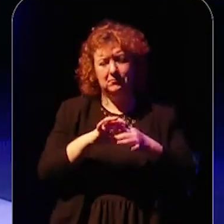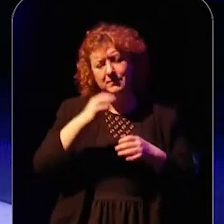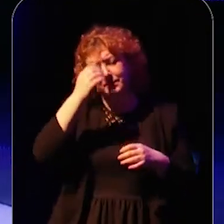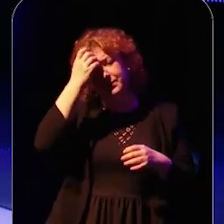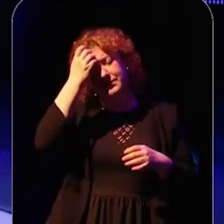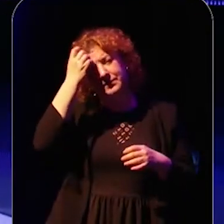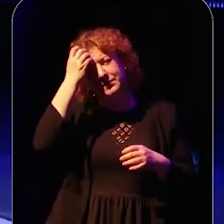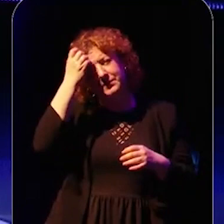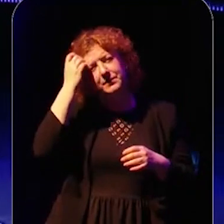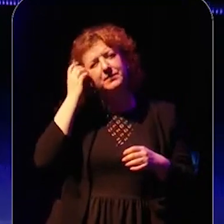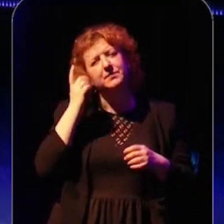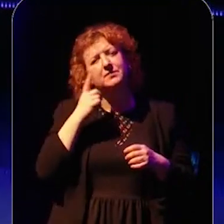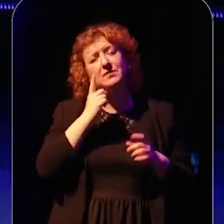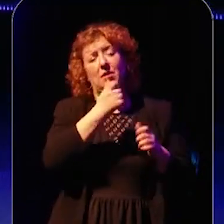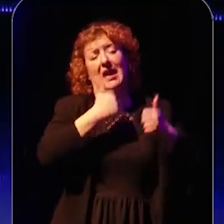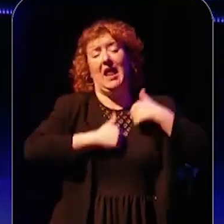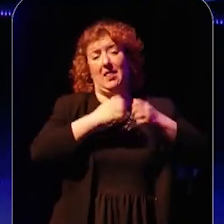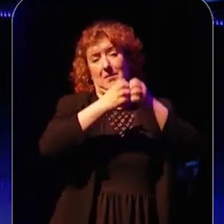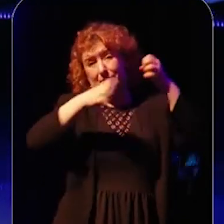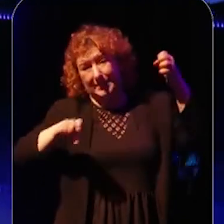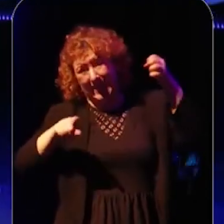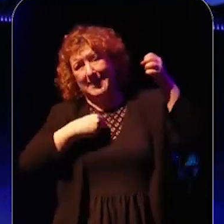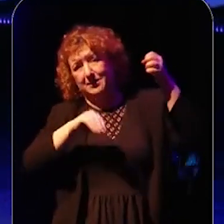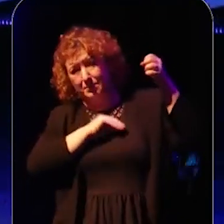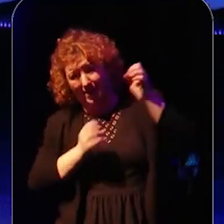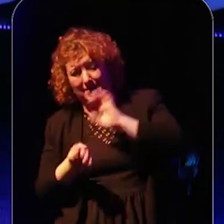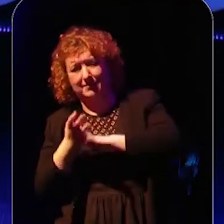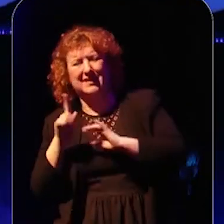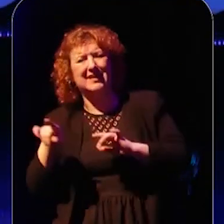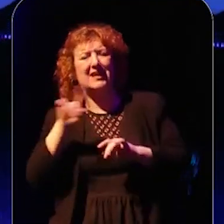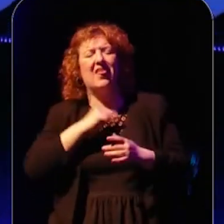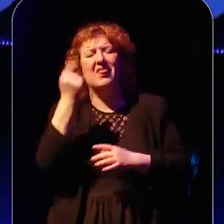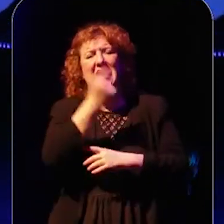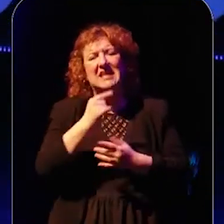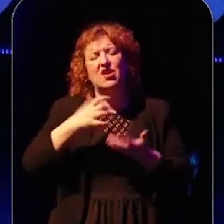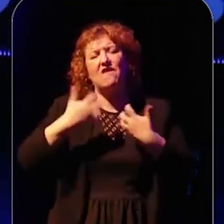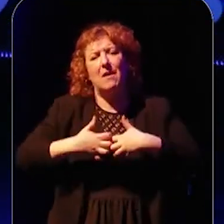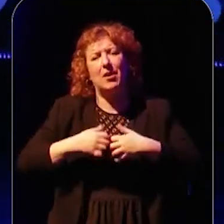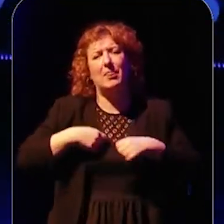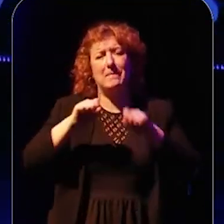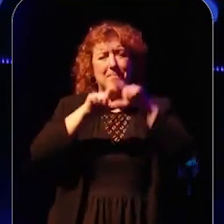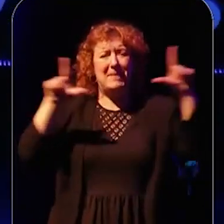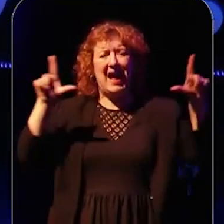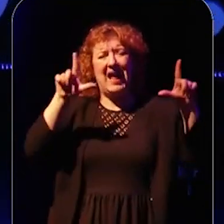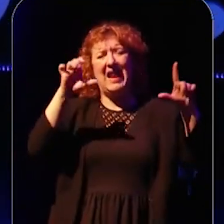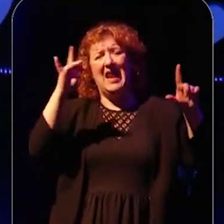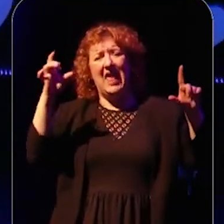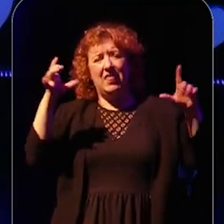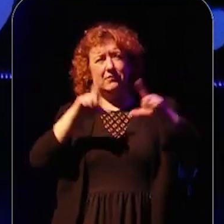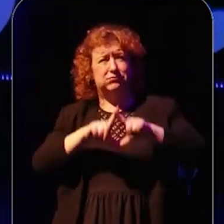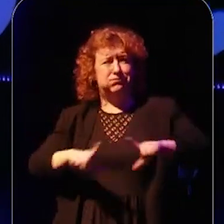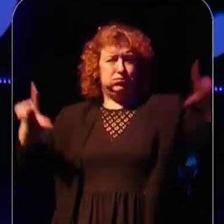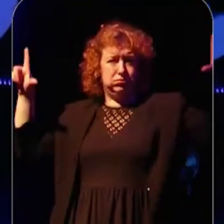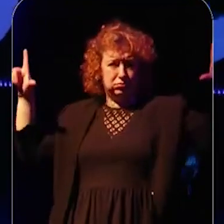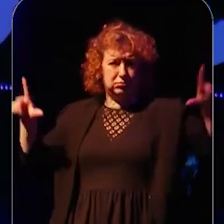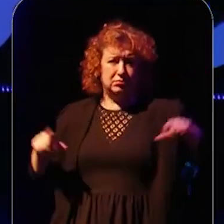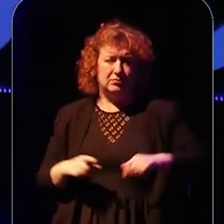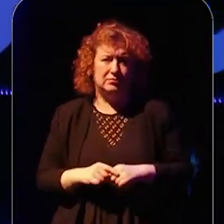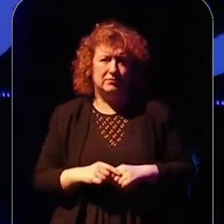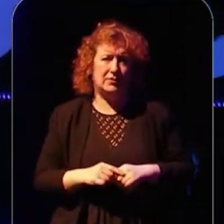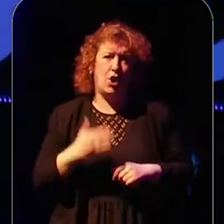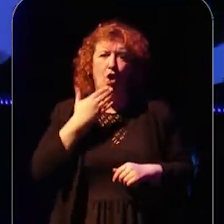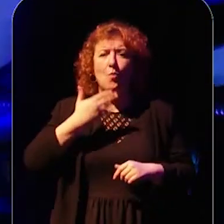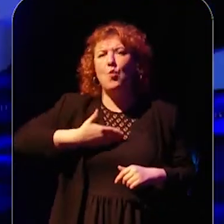dedica al diseño, fabricación, instalación y gestión de pantallas LED de gran formato. Pantallas LED